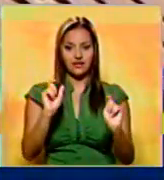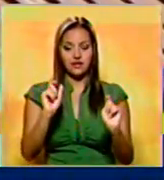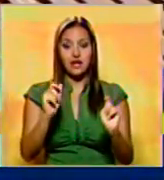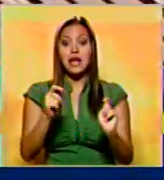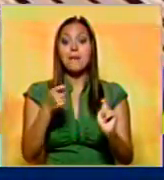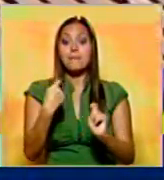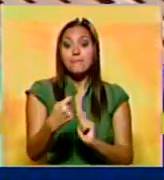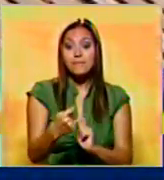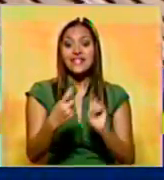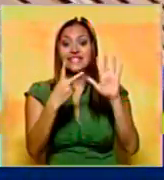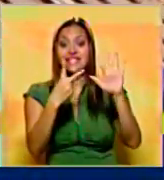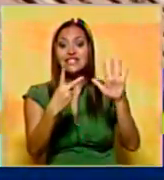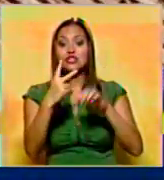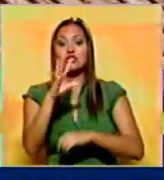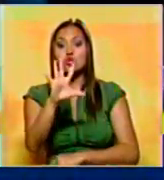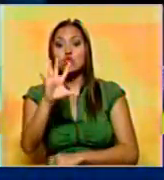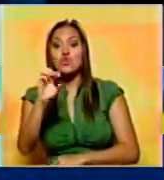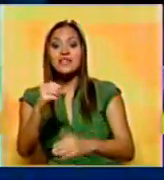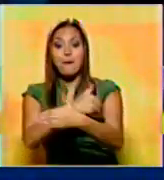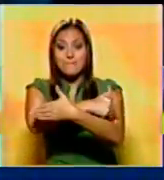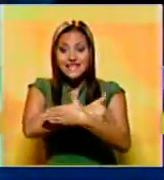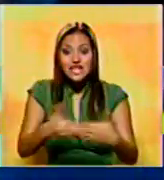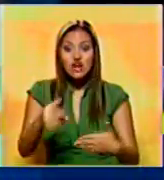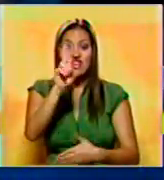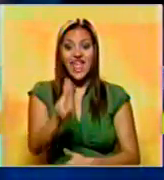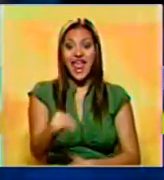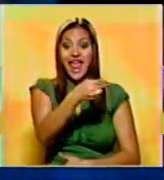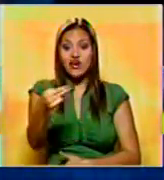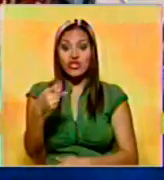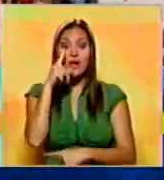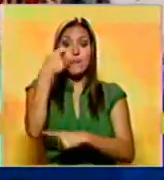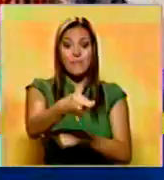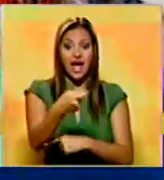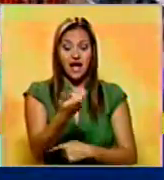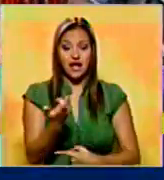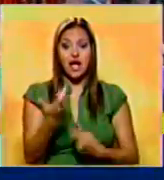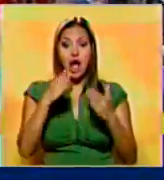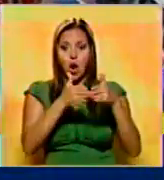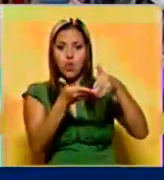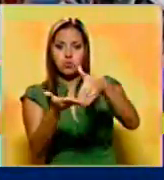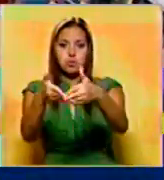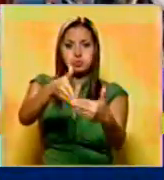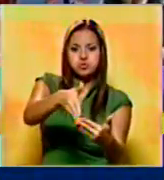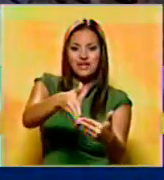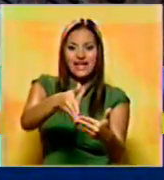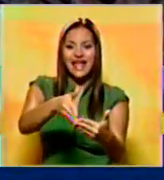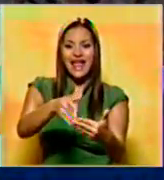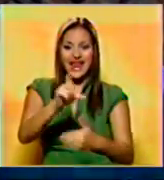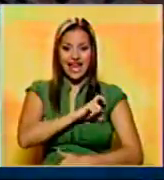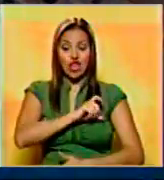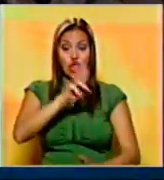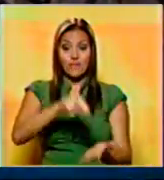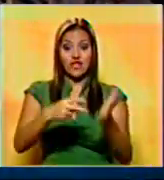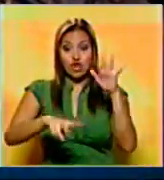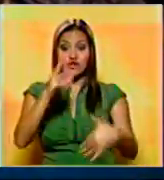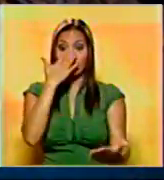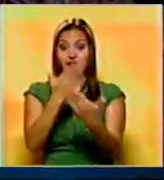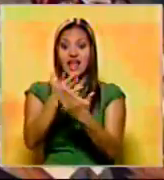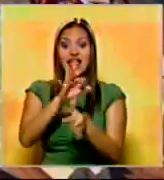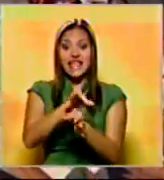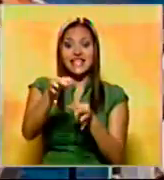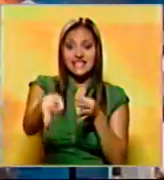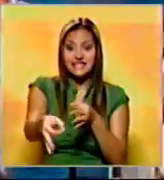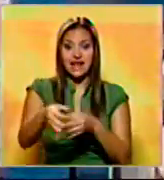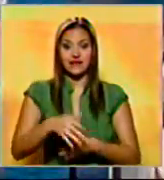costarán 750 millones de euros. La embarcación naufragó en enero de 2012 frente a la isla italiana de